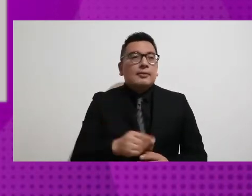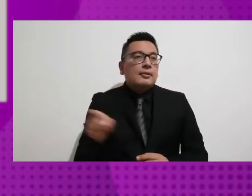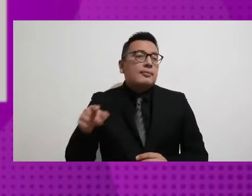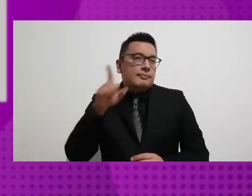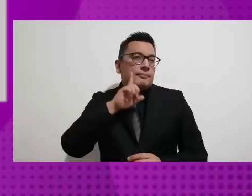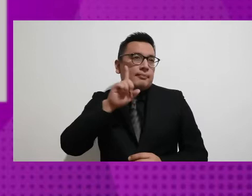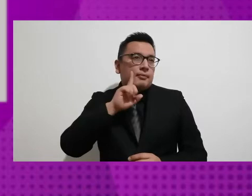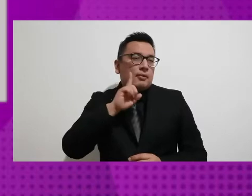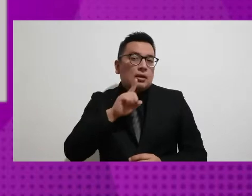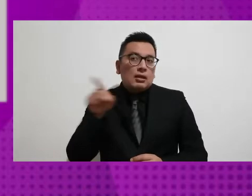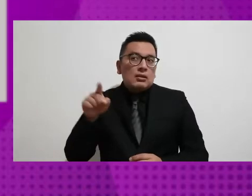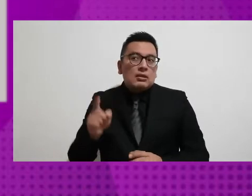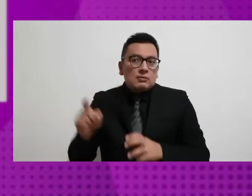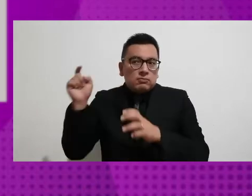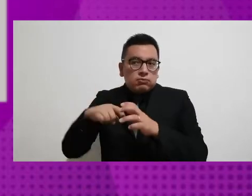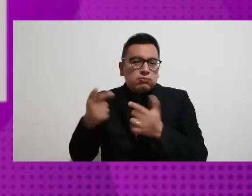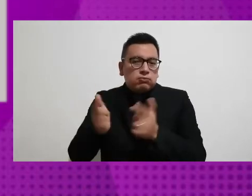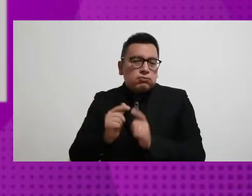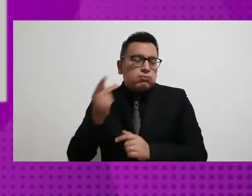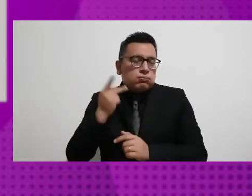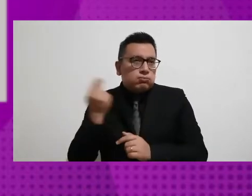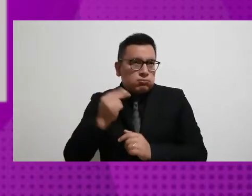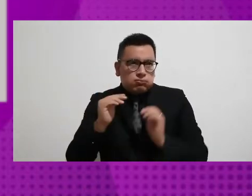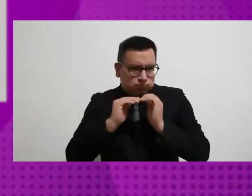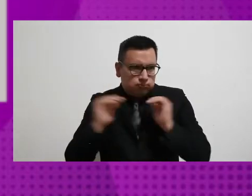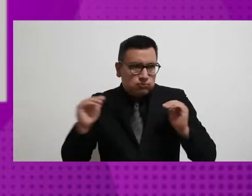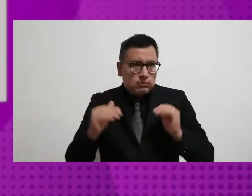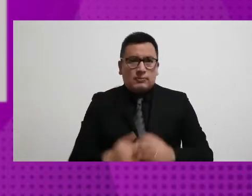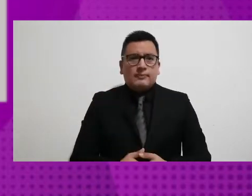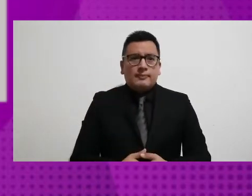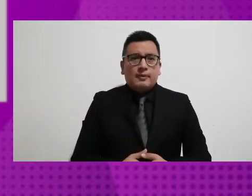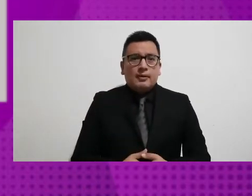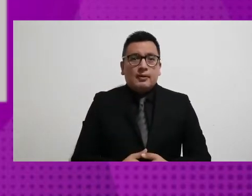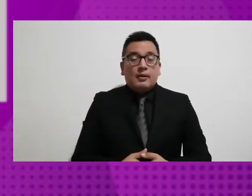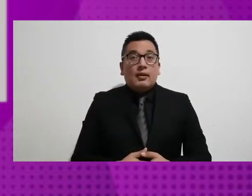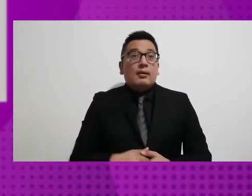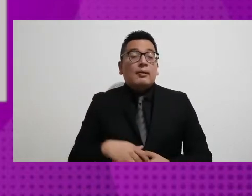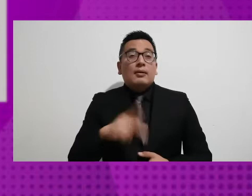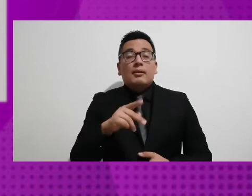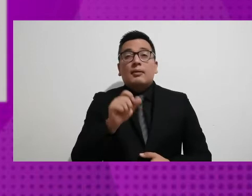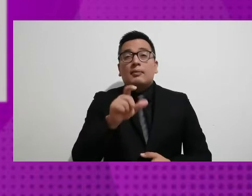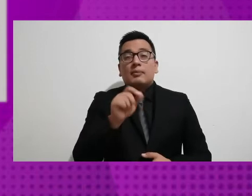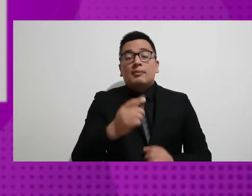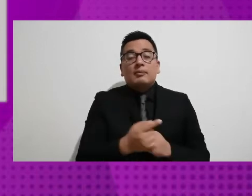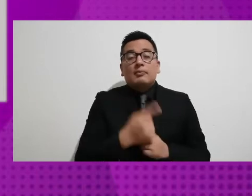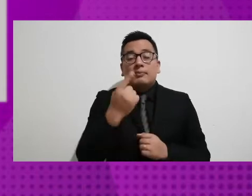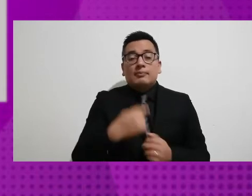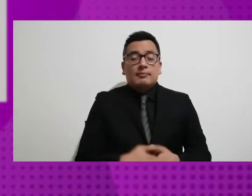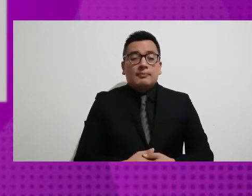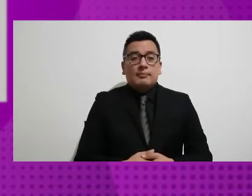de las mujeres en la garantía de los registros paritarios o las postulaciones paritarias, y por la otra vía